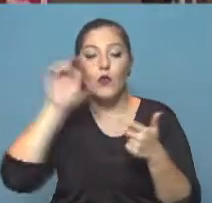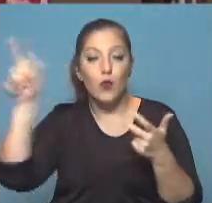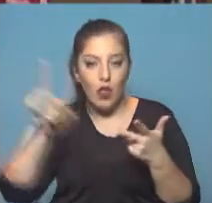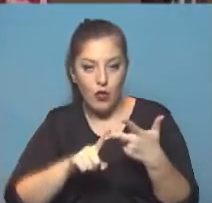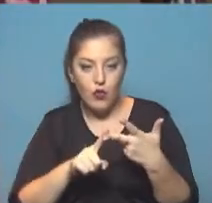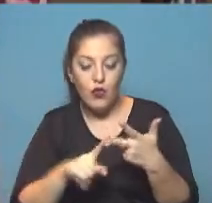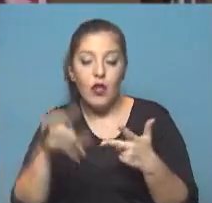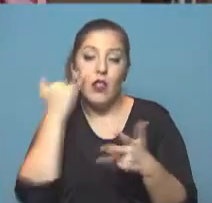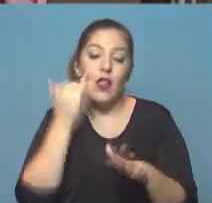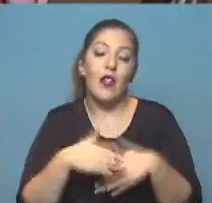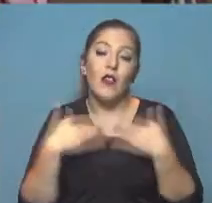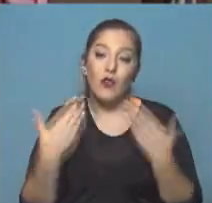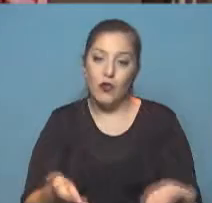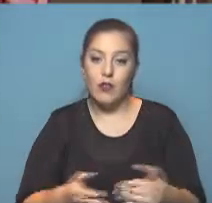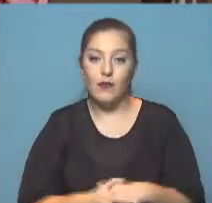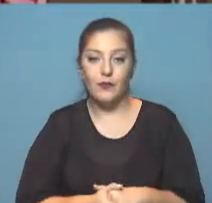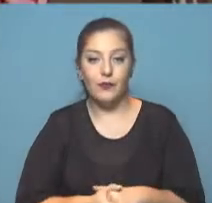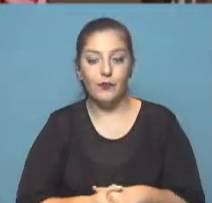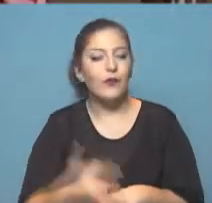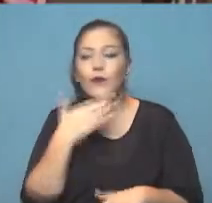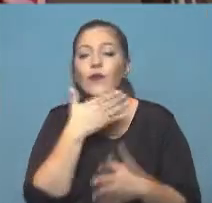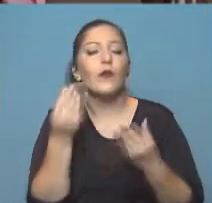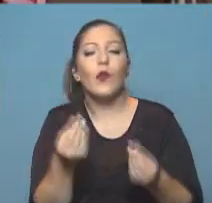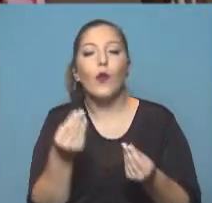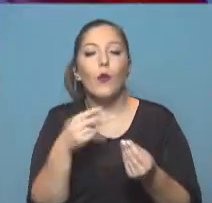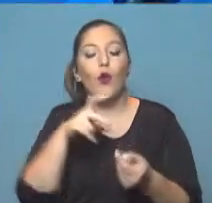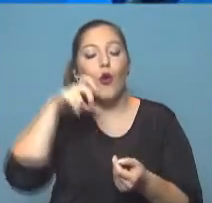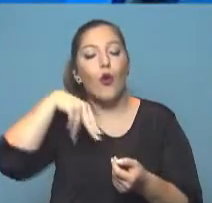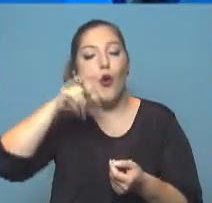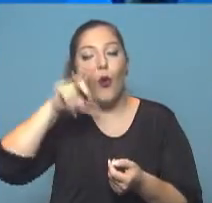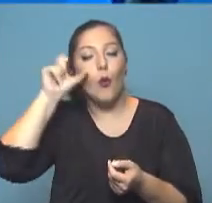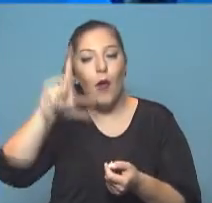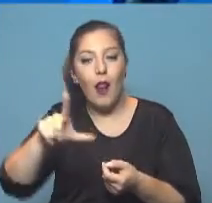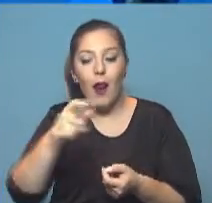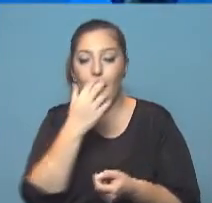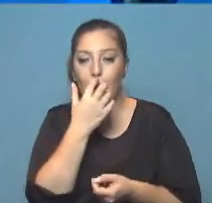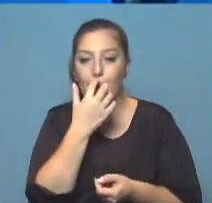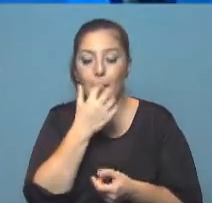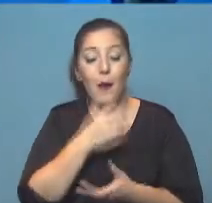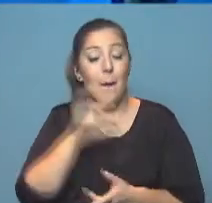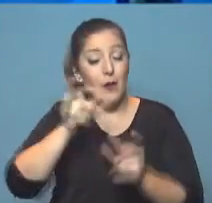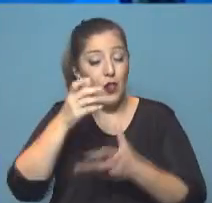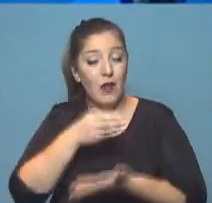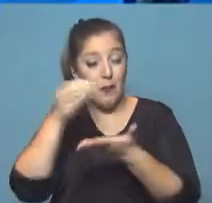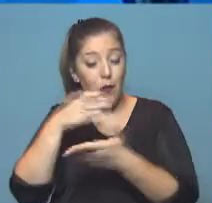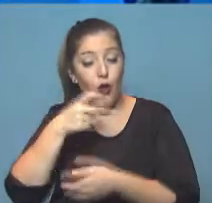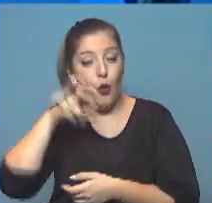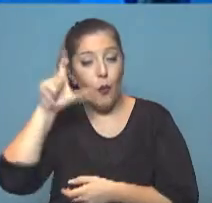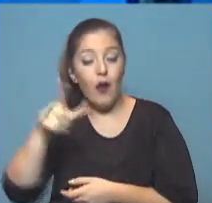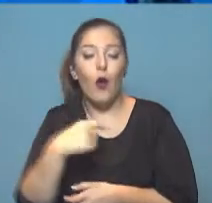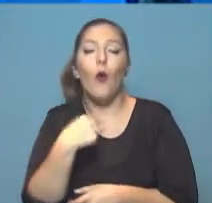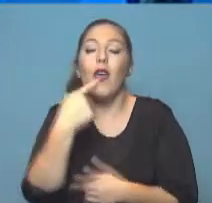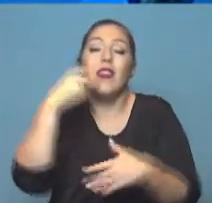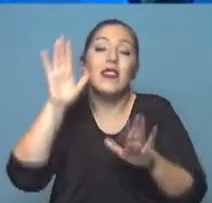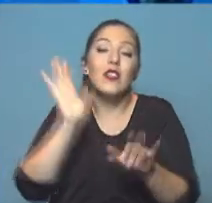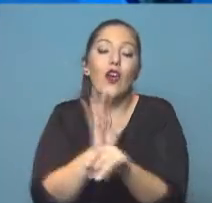estadounidenses, y por lo tanto no entiendo cómo el Nobel, los que premian el Nobel hubieran arriesgado a decir